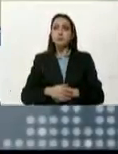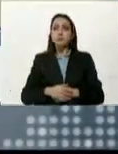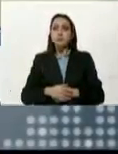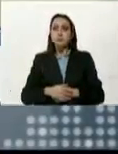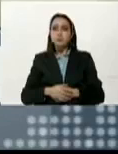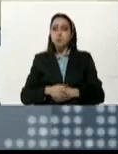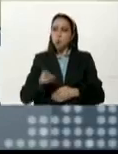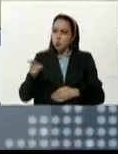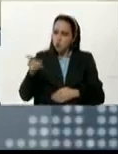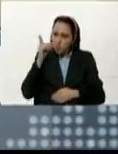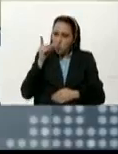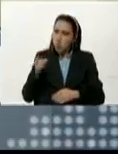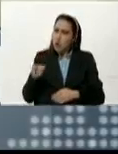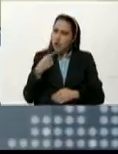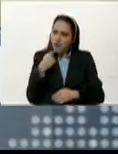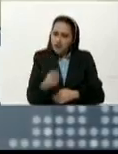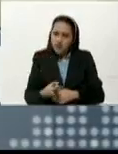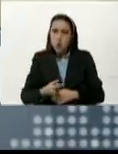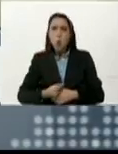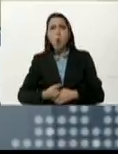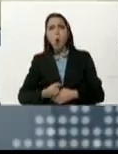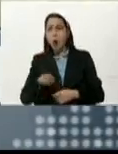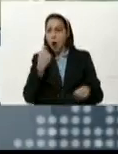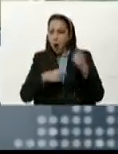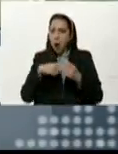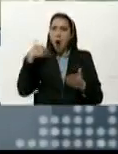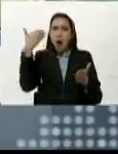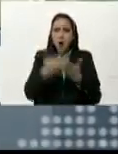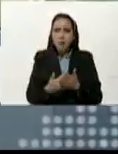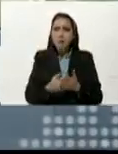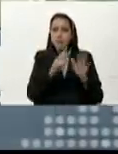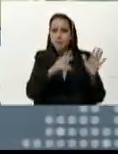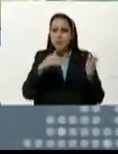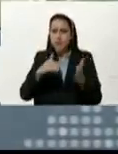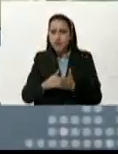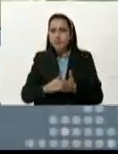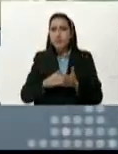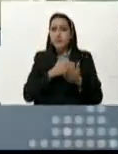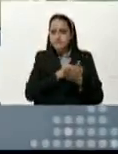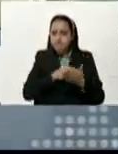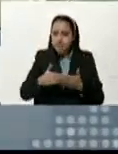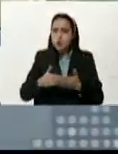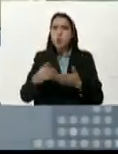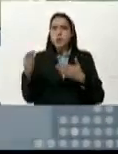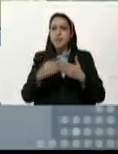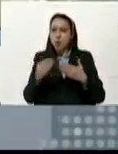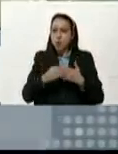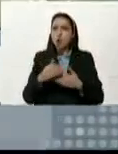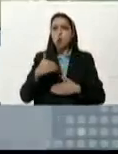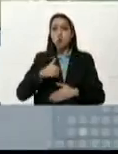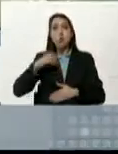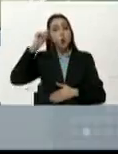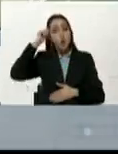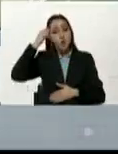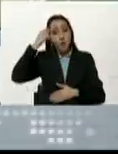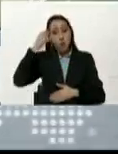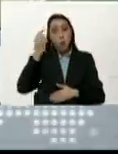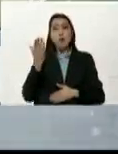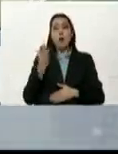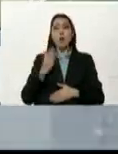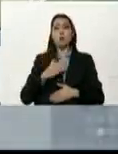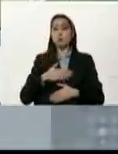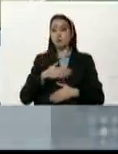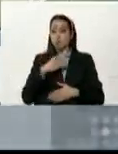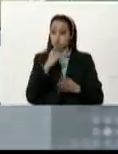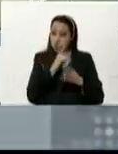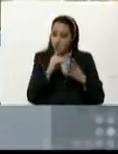usted dijo que el comercio llegó hasta siete mil millones de dólares yo quiero recordar porque me puse a buscar mis